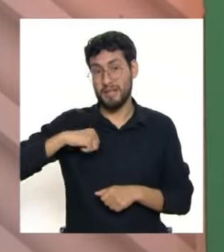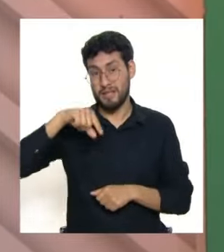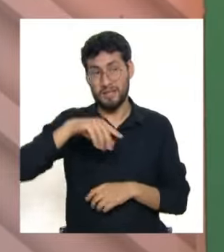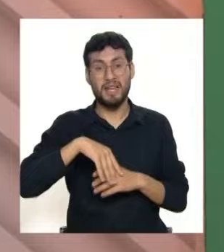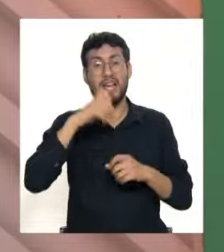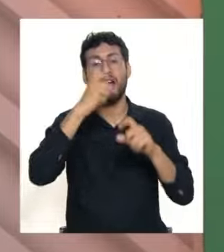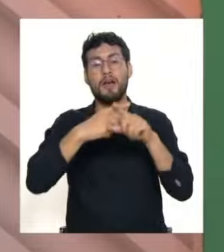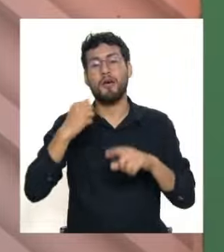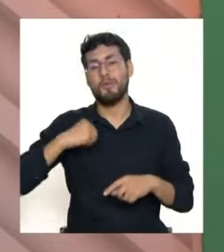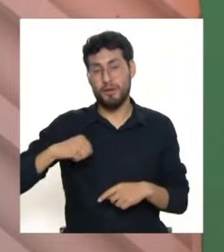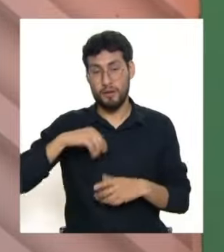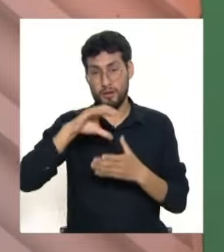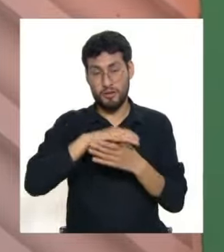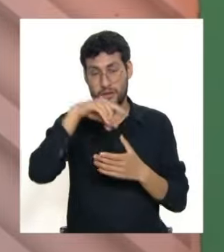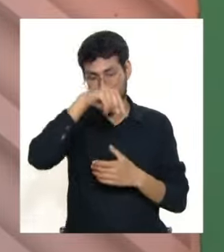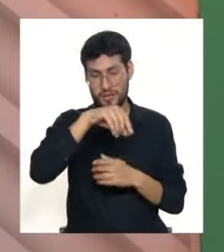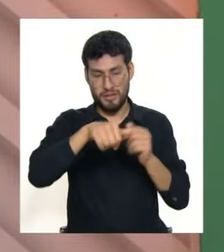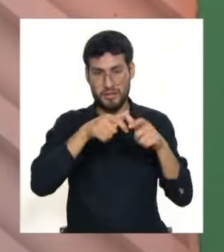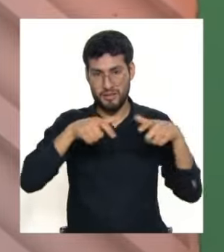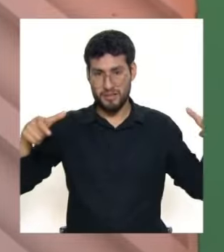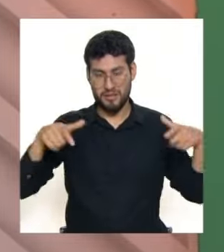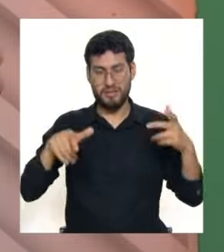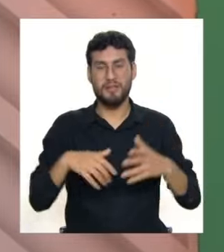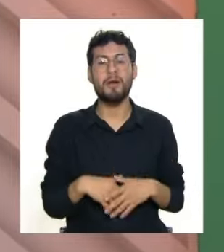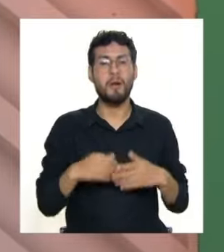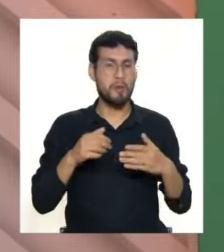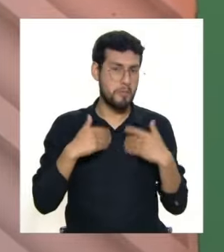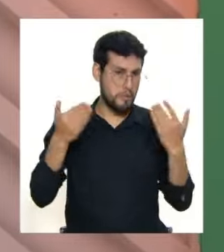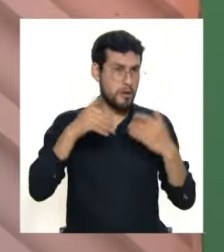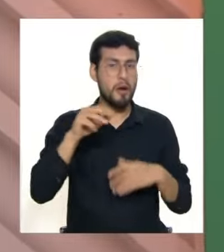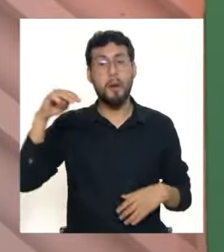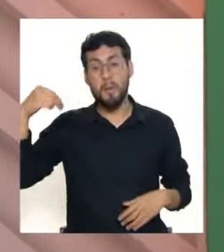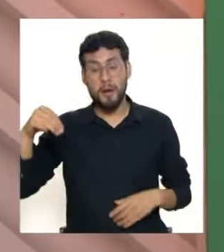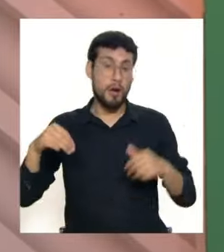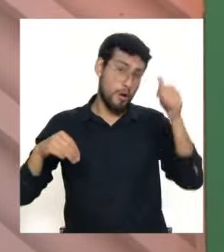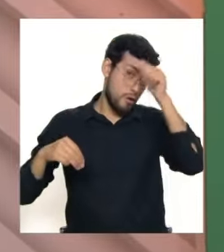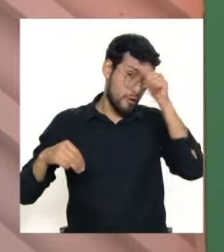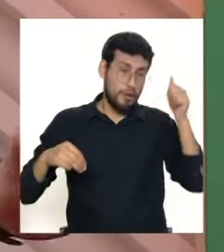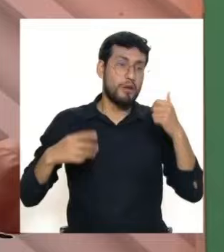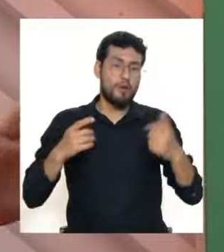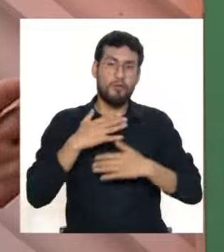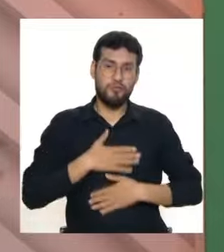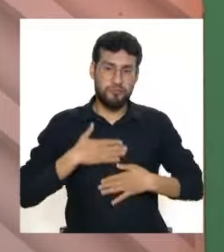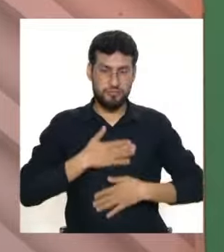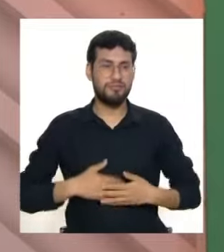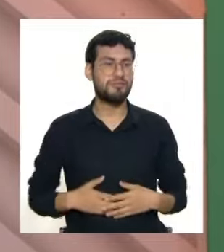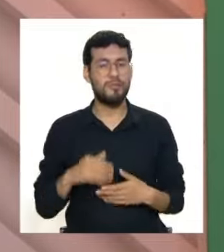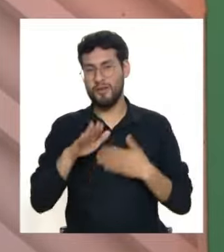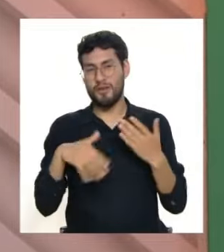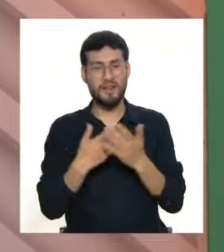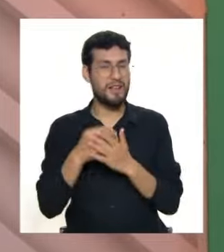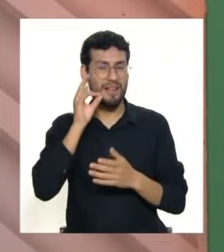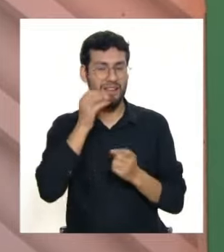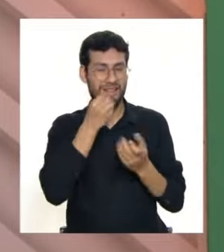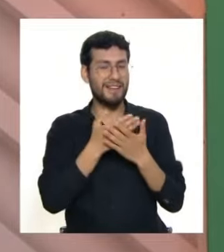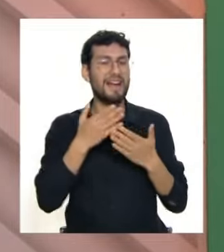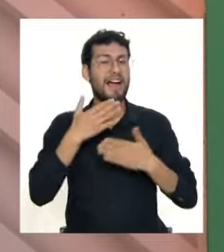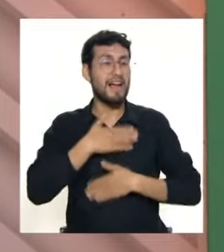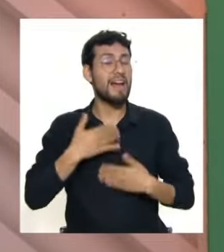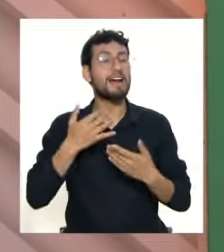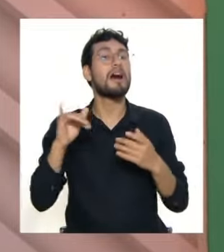ex municipalidad de Chorrillos. Ahí tenemos nuestro campestre, al cual pues estamos de martes a domingo disfrutando de todas las delicias amazónicas